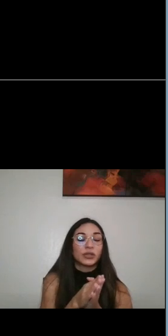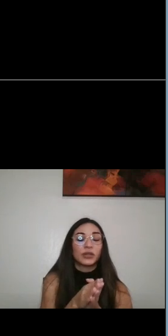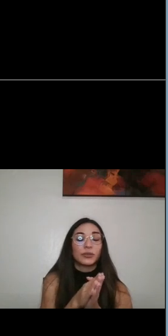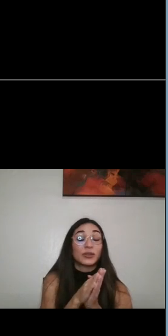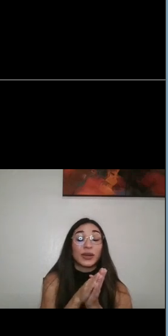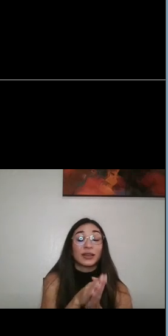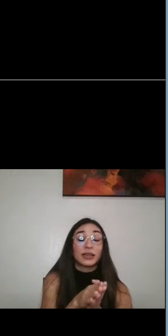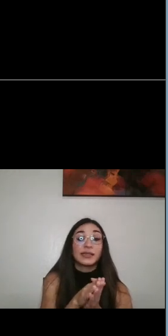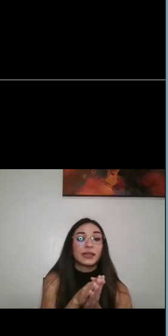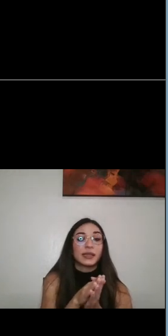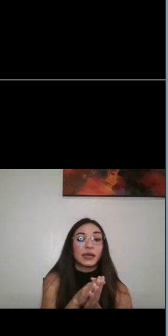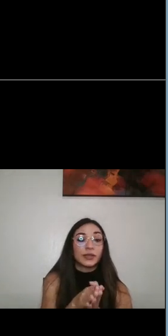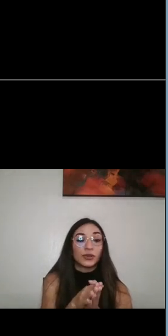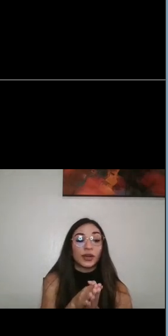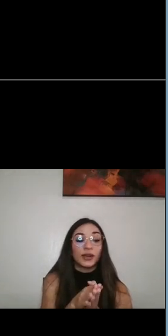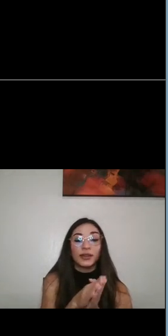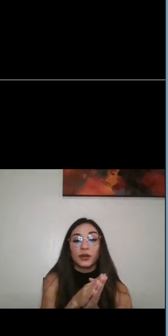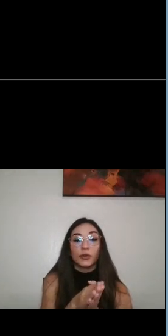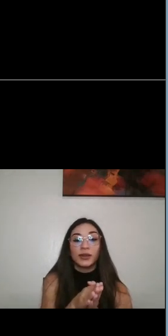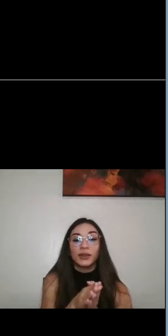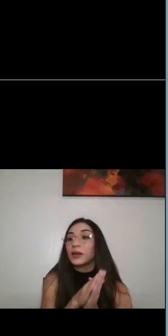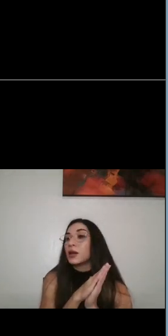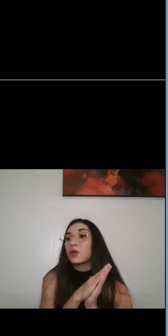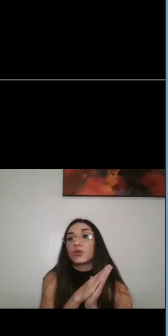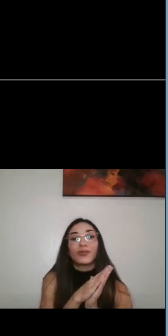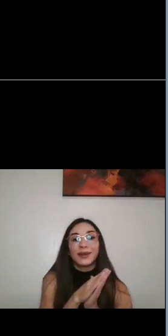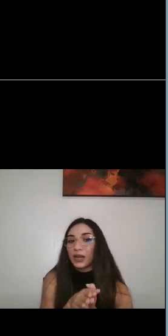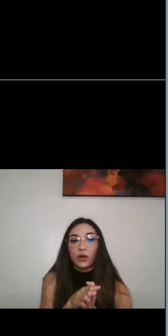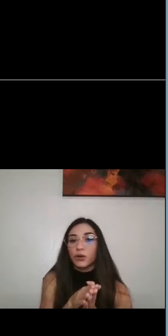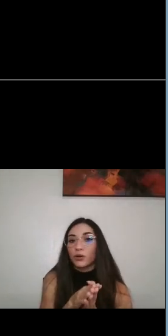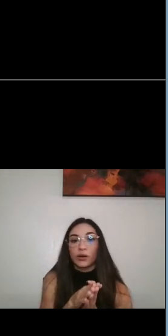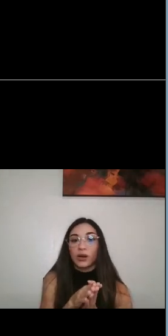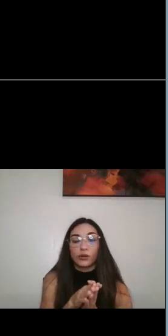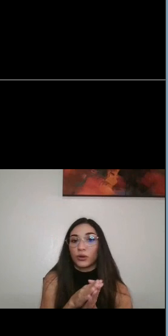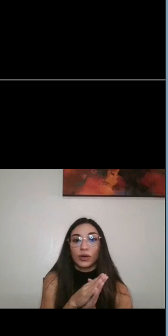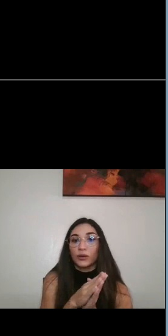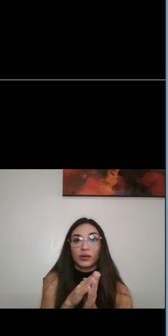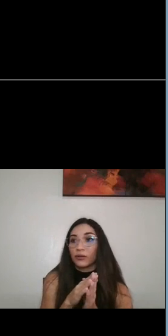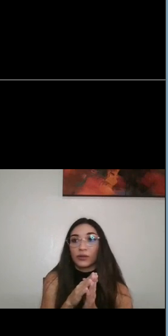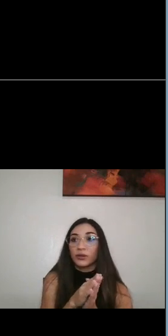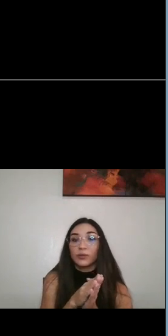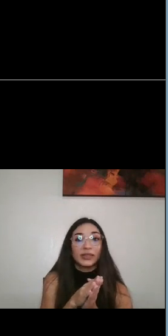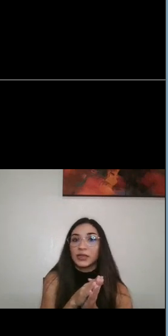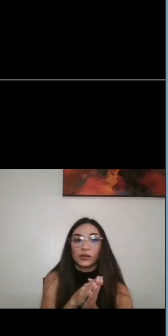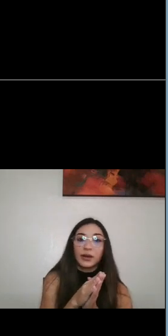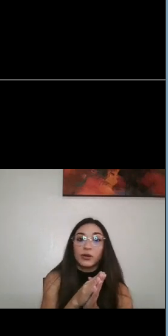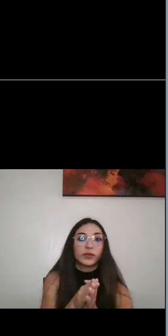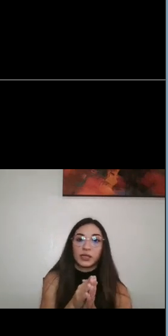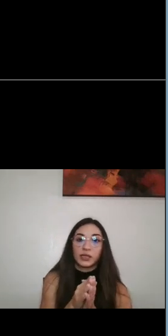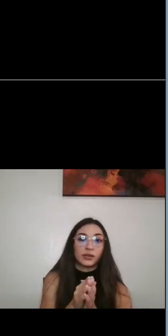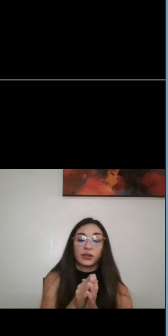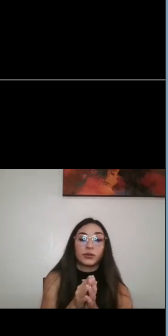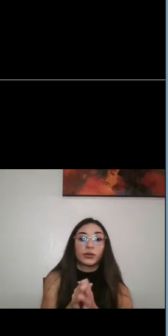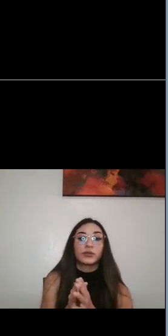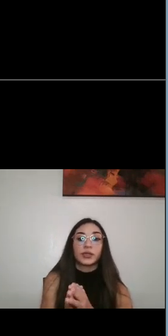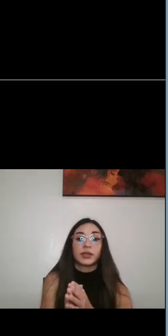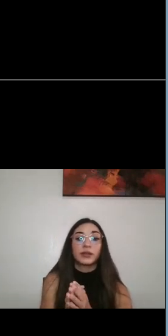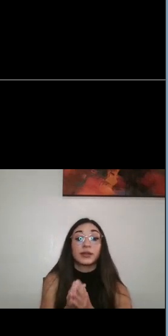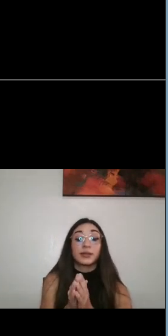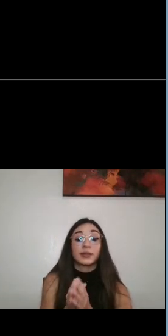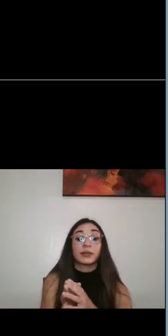signos o síntomas o características que le mencioné anteriormente, un rastreo audiológico desde una audiometría escolar no es suficiente. No